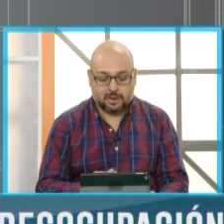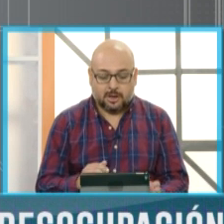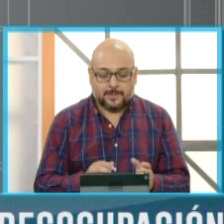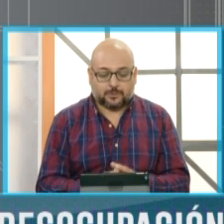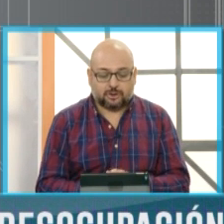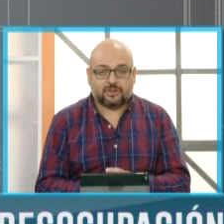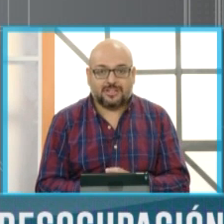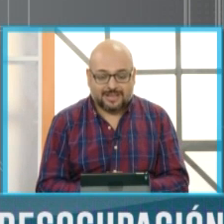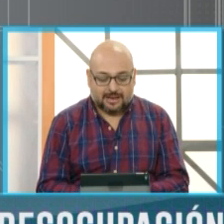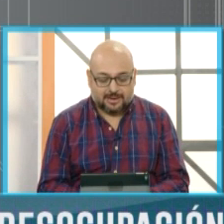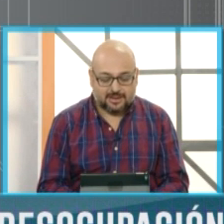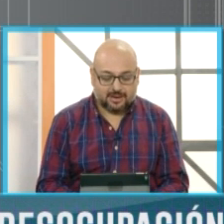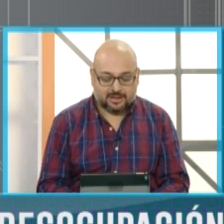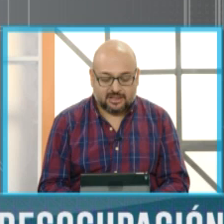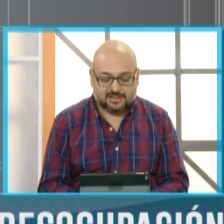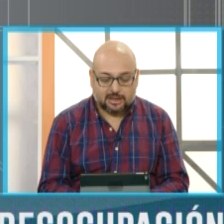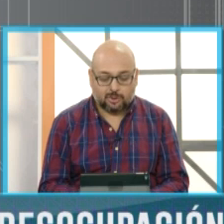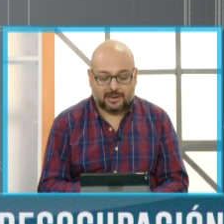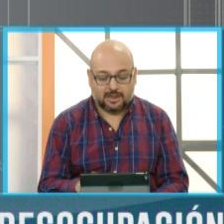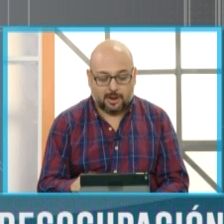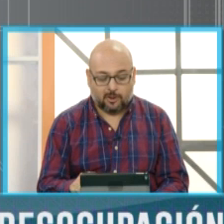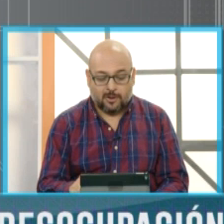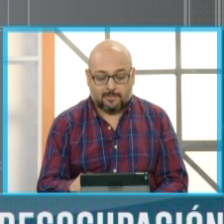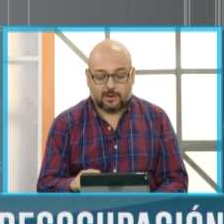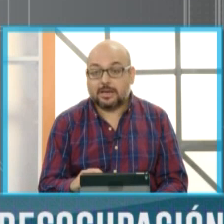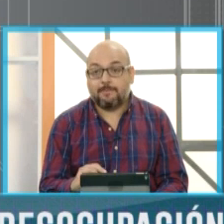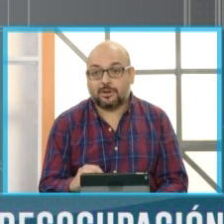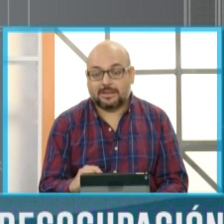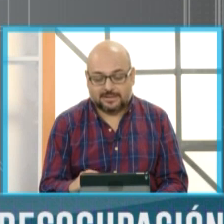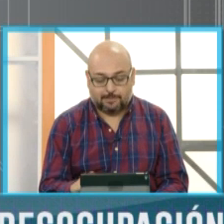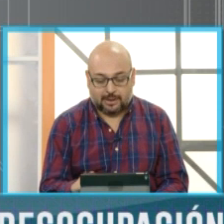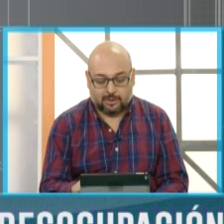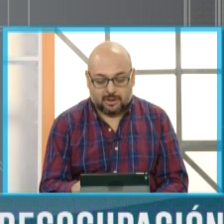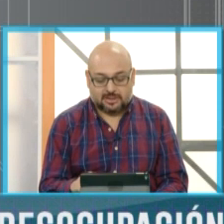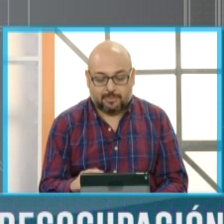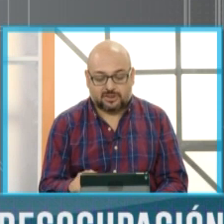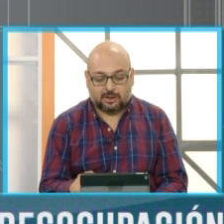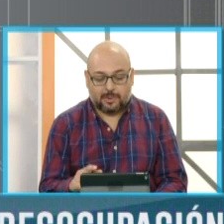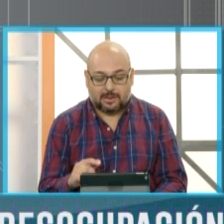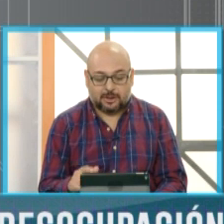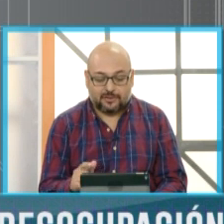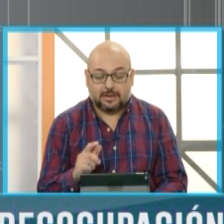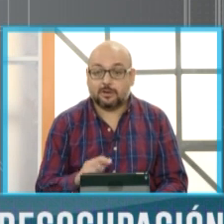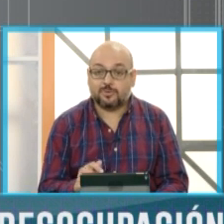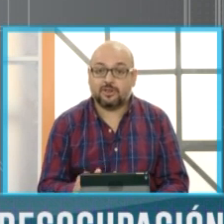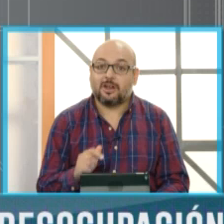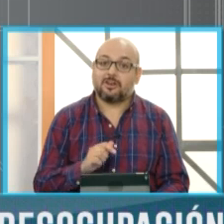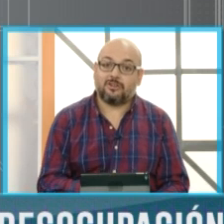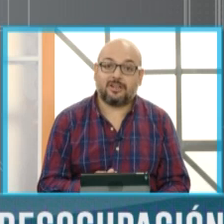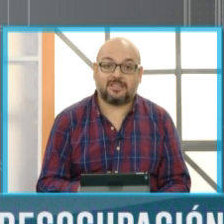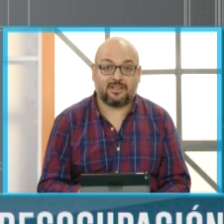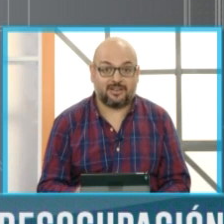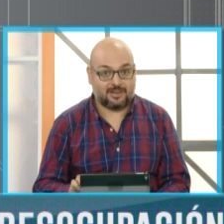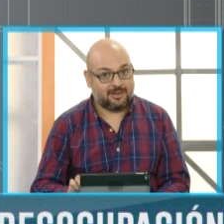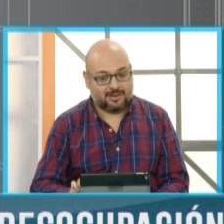duros. Otro dice la Iglesia que tiene santo para el trabajo, pero que le importa el desempleo. Dice, pero santos para la pedofilia y la corrupción no